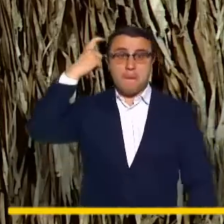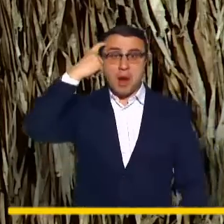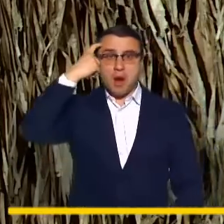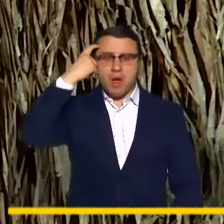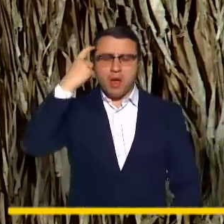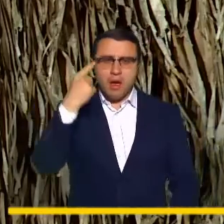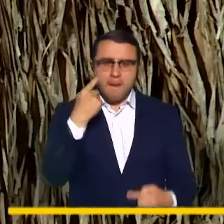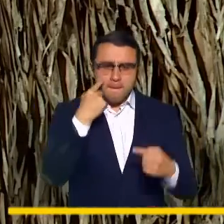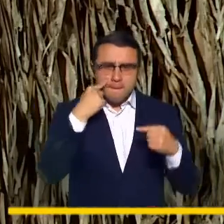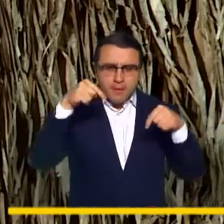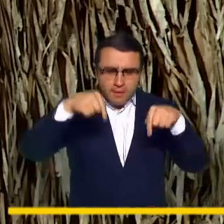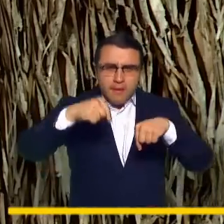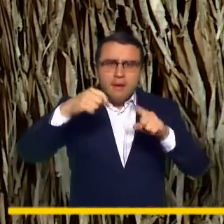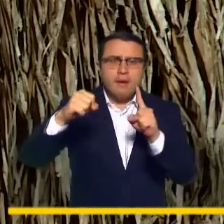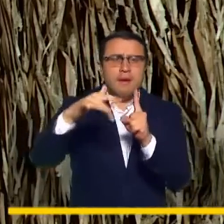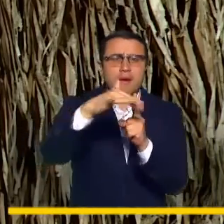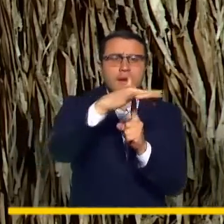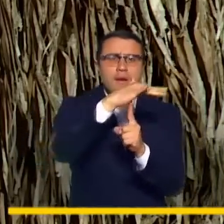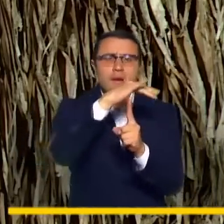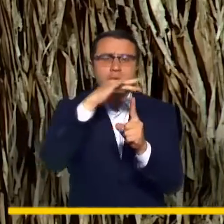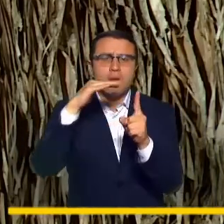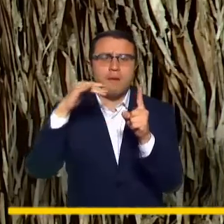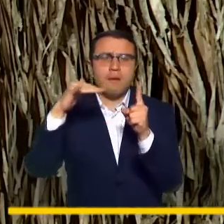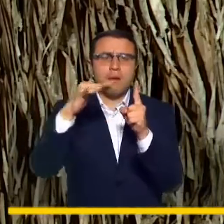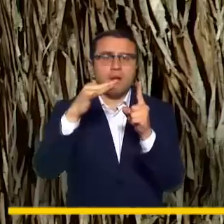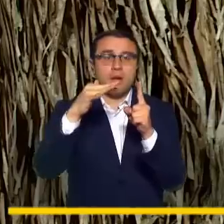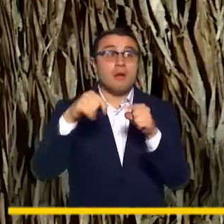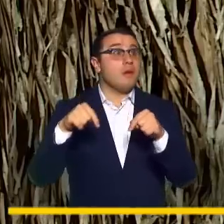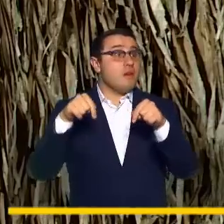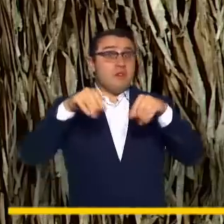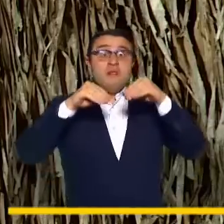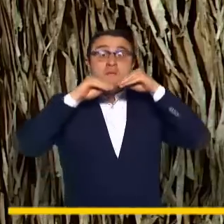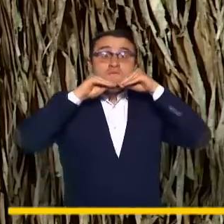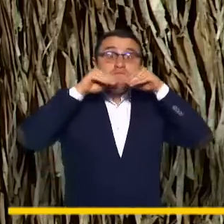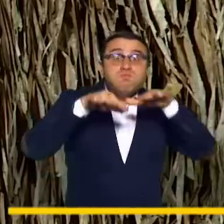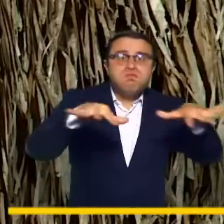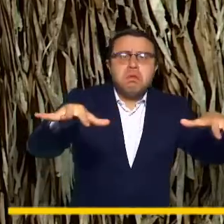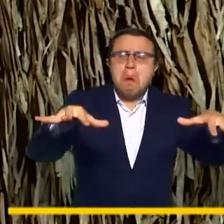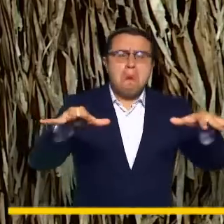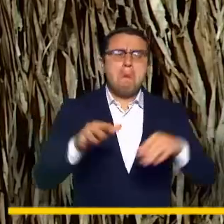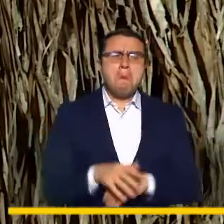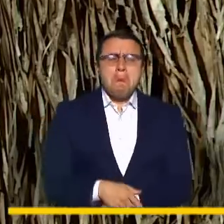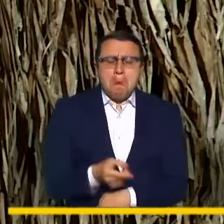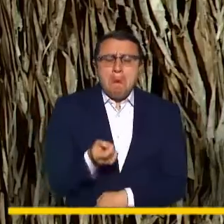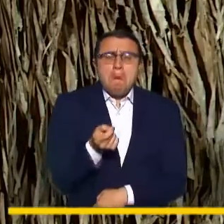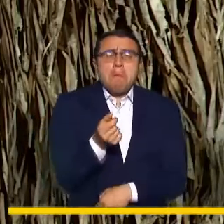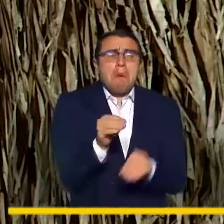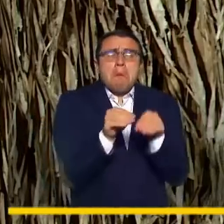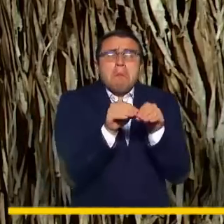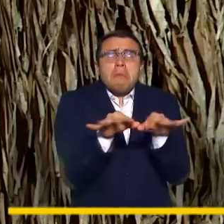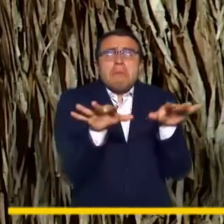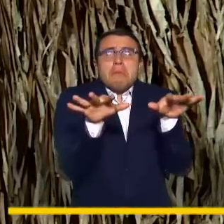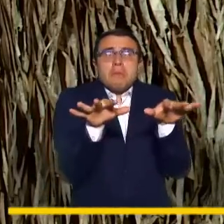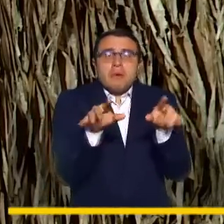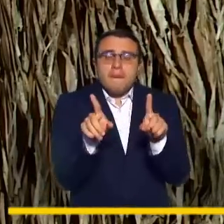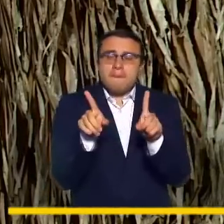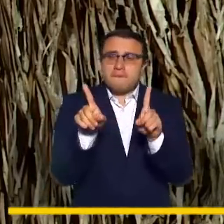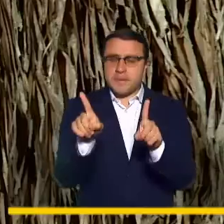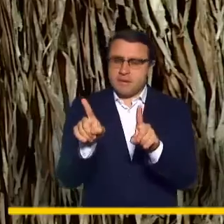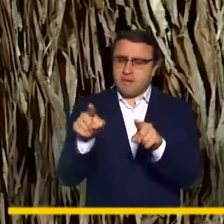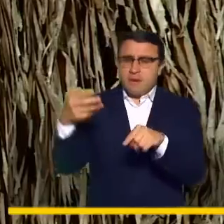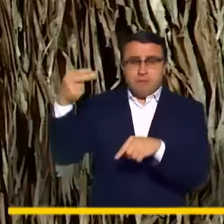aquí, que quedó medio oculto, de lo cual no se han sacado las